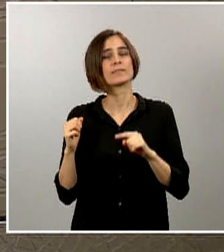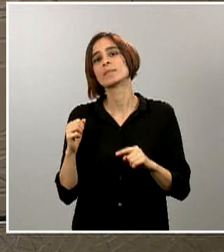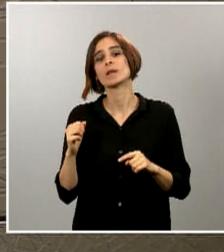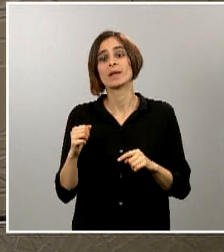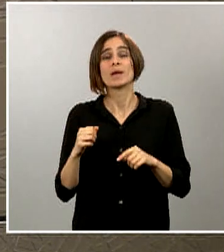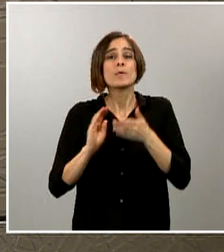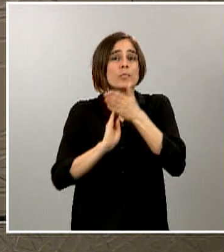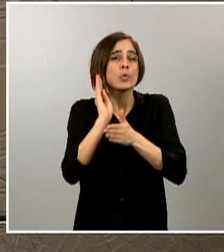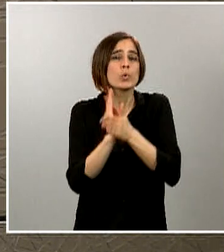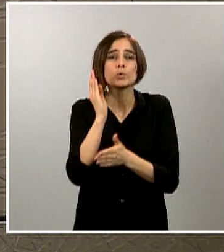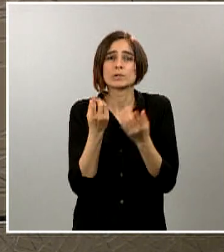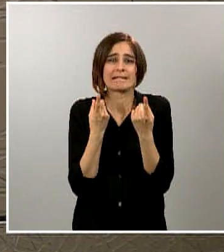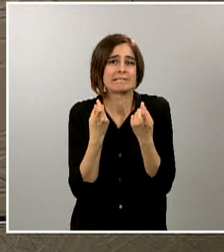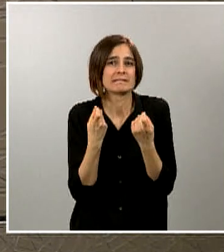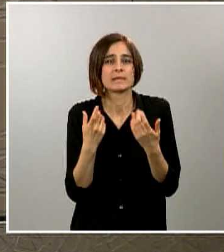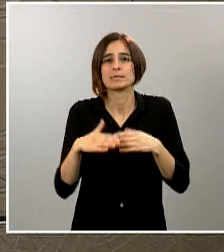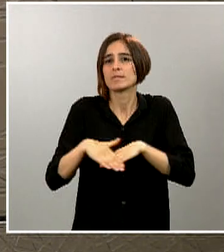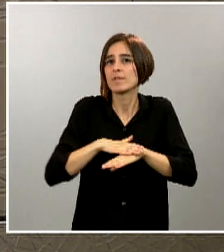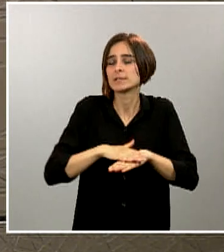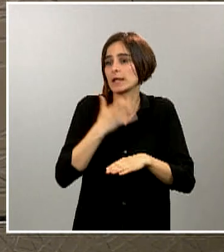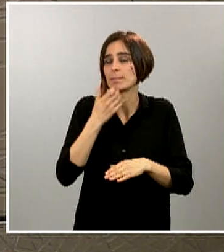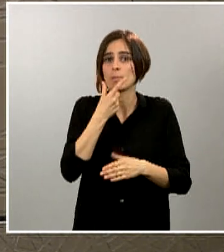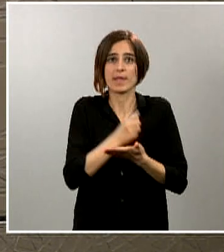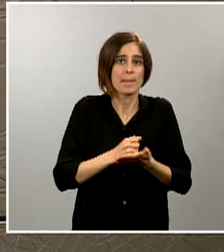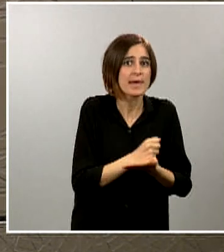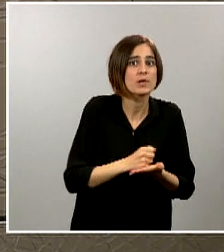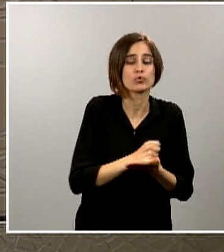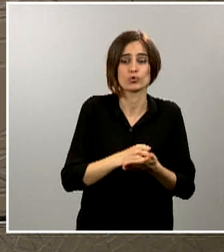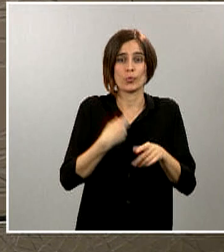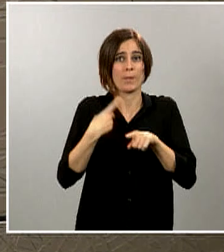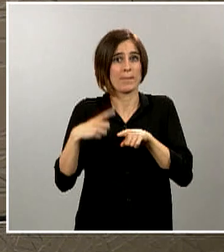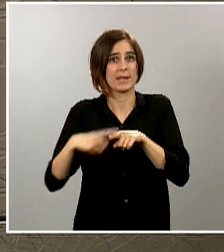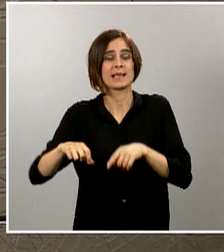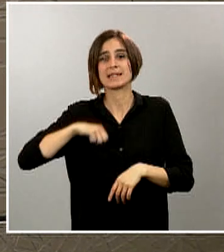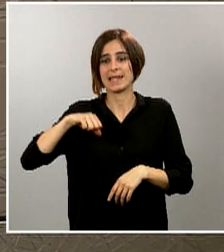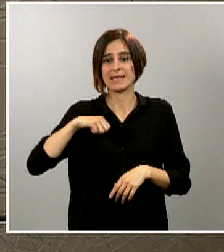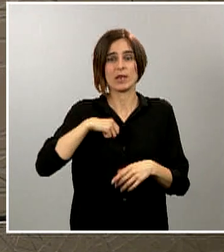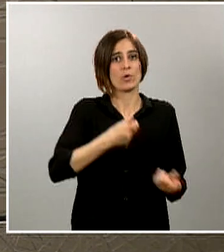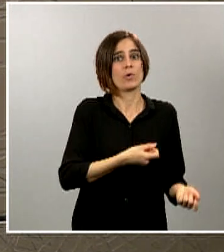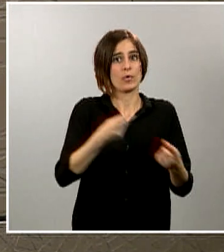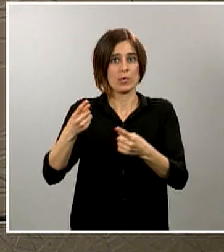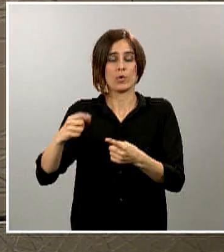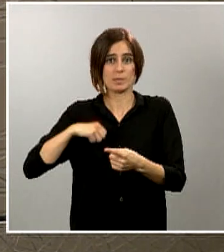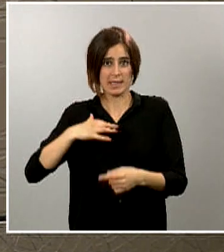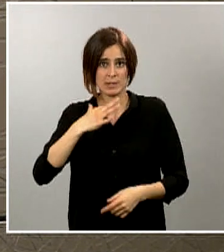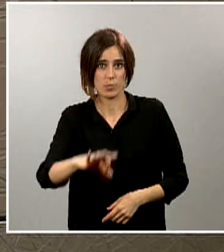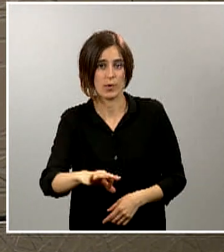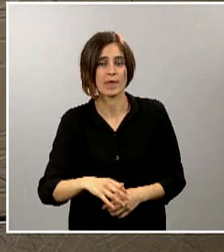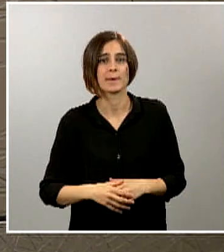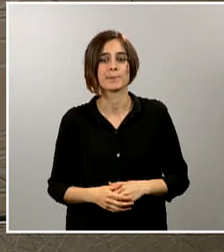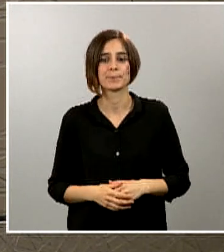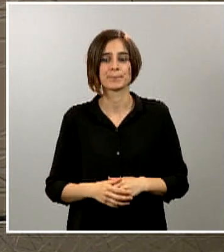los medicamentos y el material sanitario, puedan llegar a los hospitales. Llevamos ya, como les decía, 3 semanas